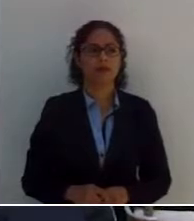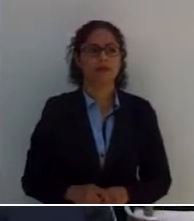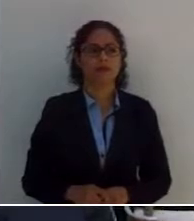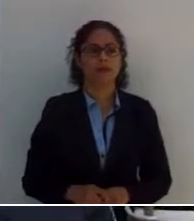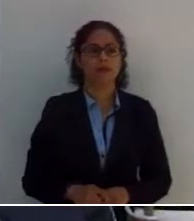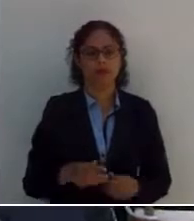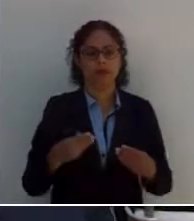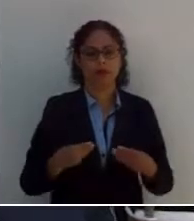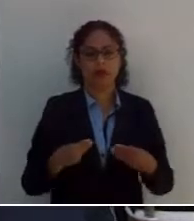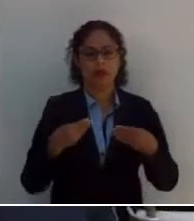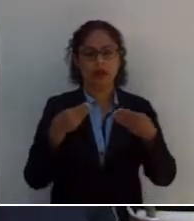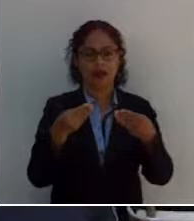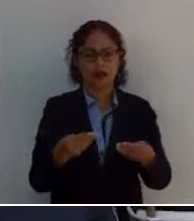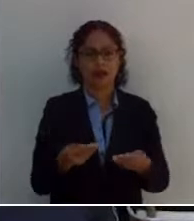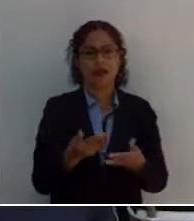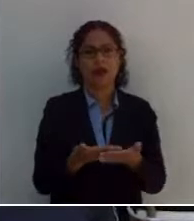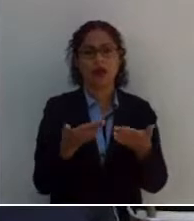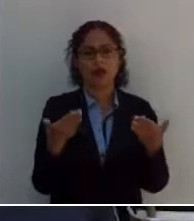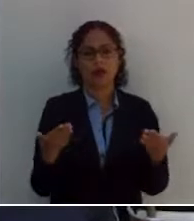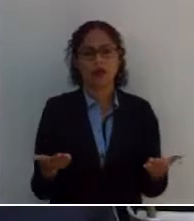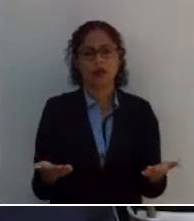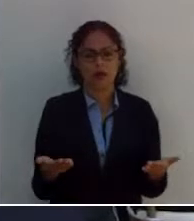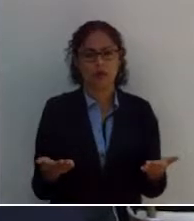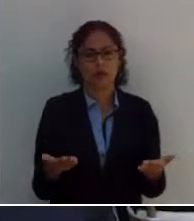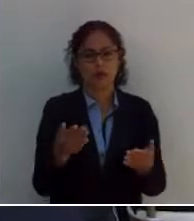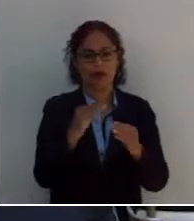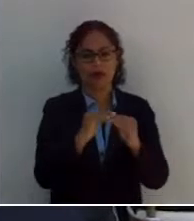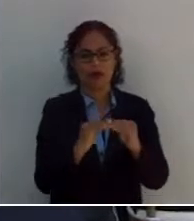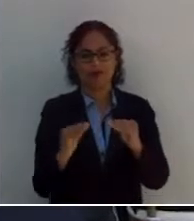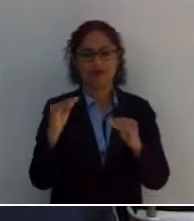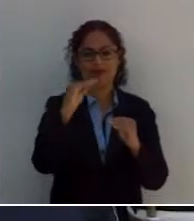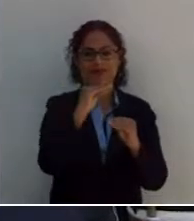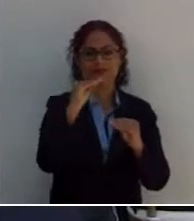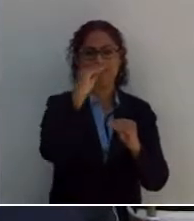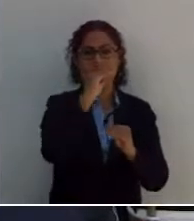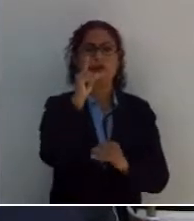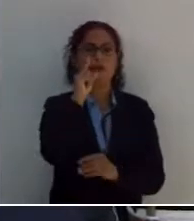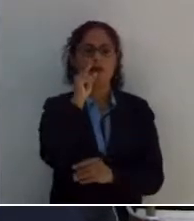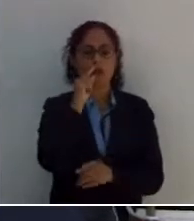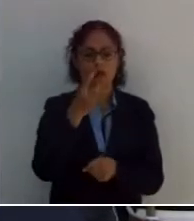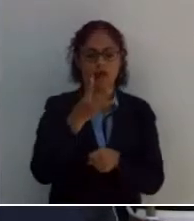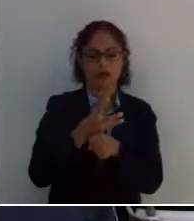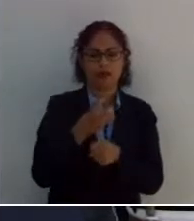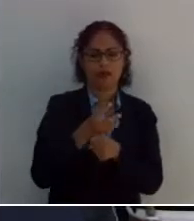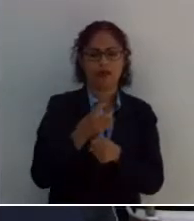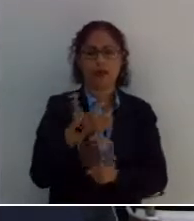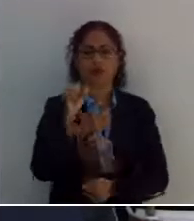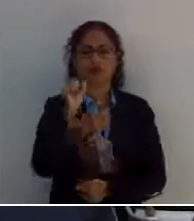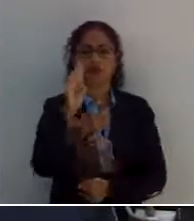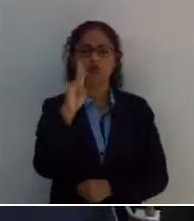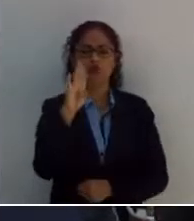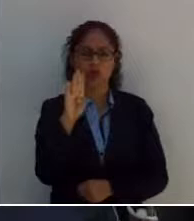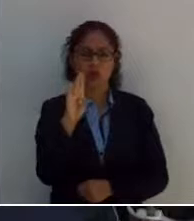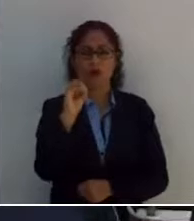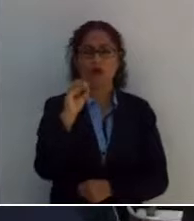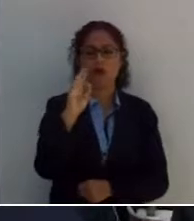Se hace entrega en estos momentos de los ascensos a policía terceros y suboficiales.